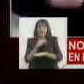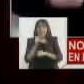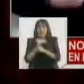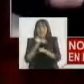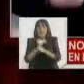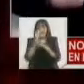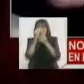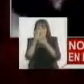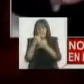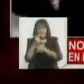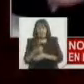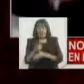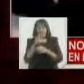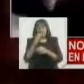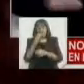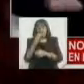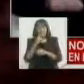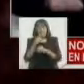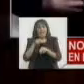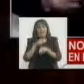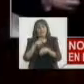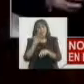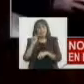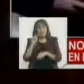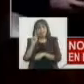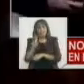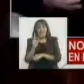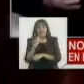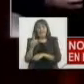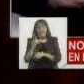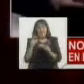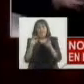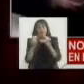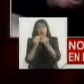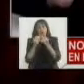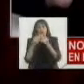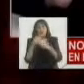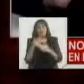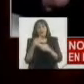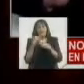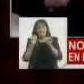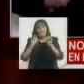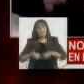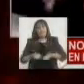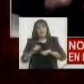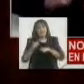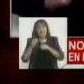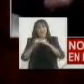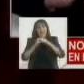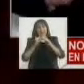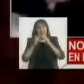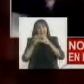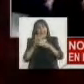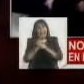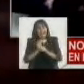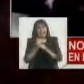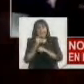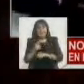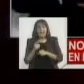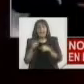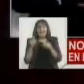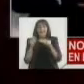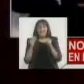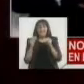trabajo informativo en el Consejo de Seguridad de las Naciones Unidas, que es el órgano que puede ejercer,